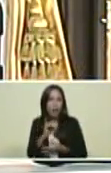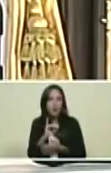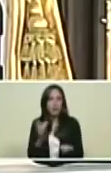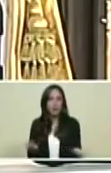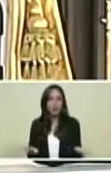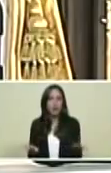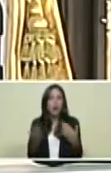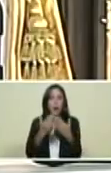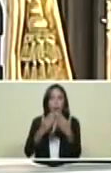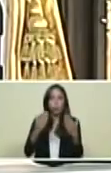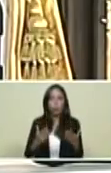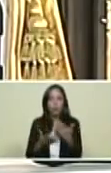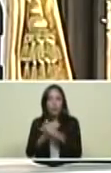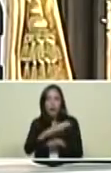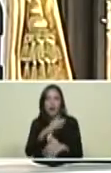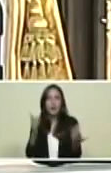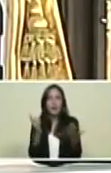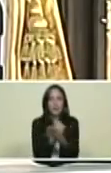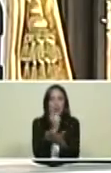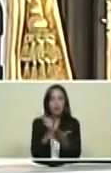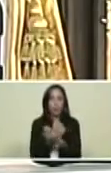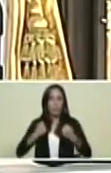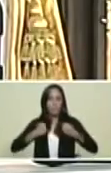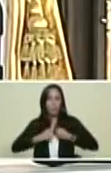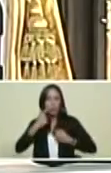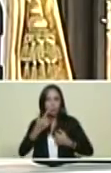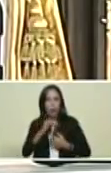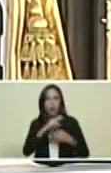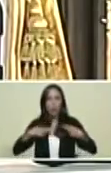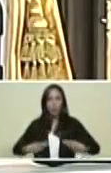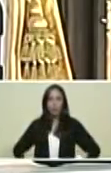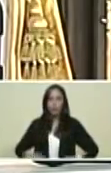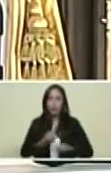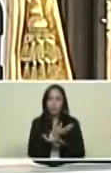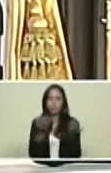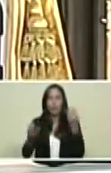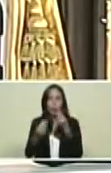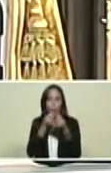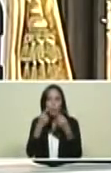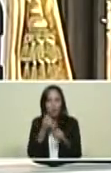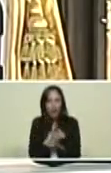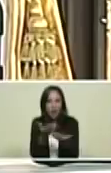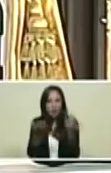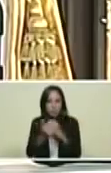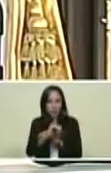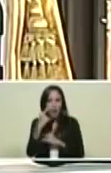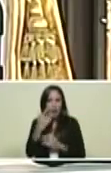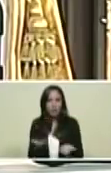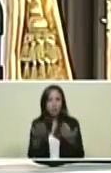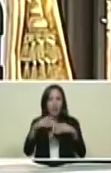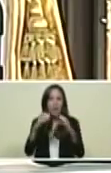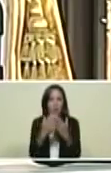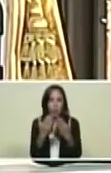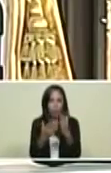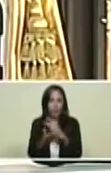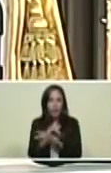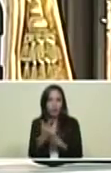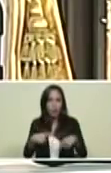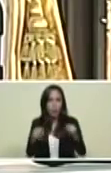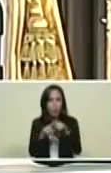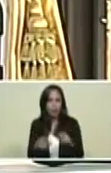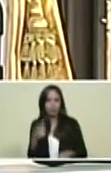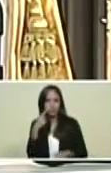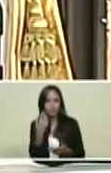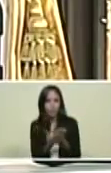le den los libros, le den el morral, el uniforme, la comida y todas las garantías educativas. ¿Ustedes lo